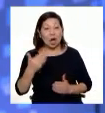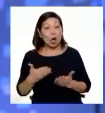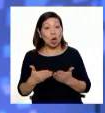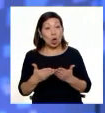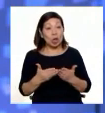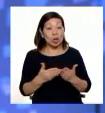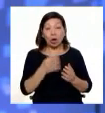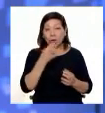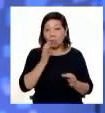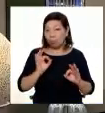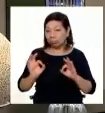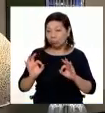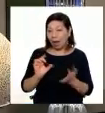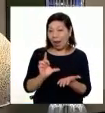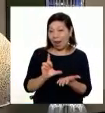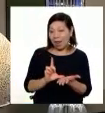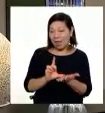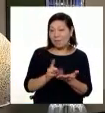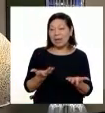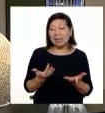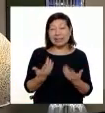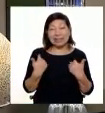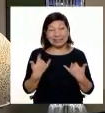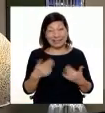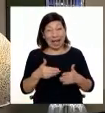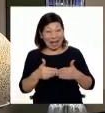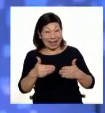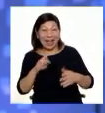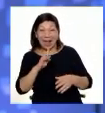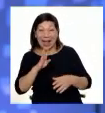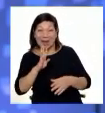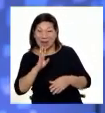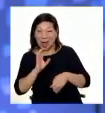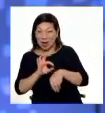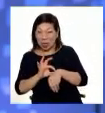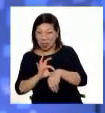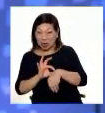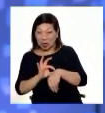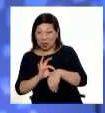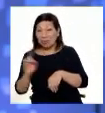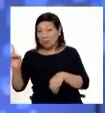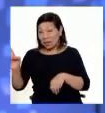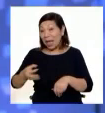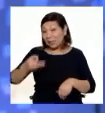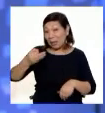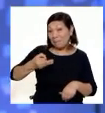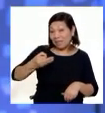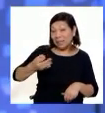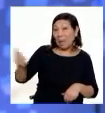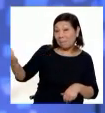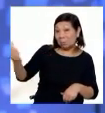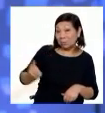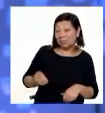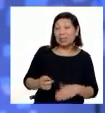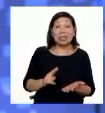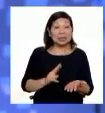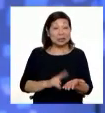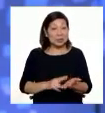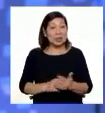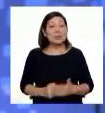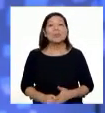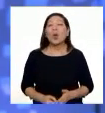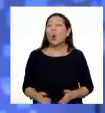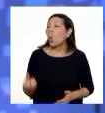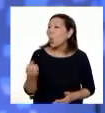Colegio de Nutricionistas de Lima. Hablábamos del golpe de calor hace unos minutos con un médico especialista de salud.